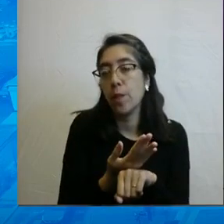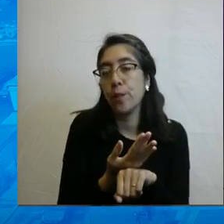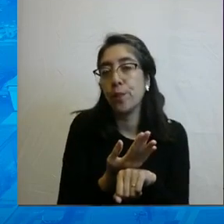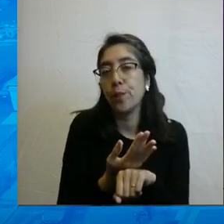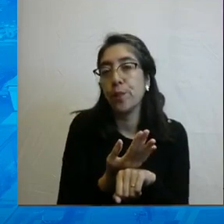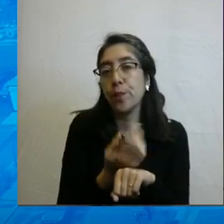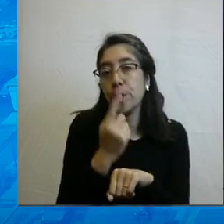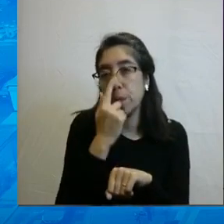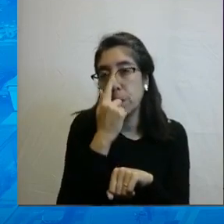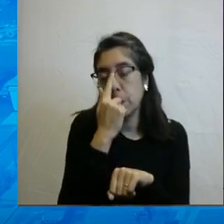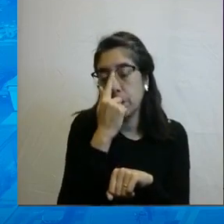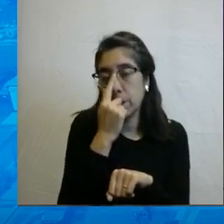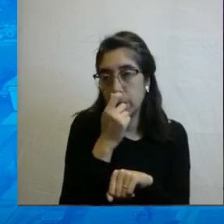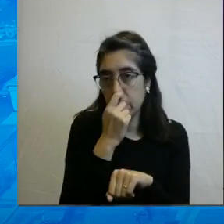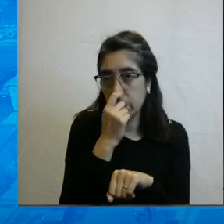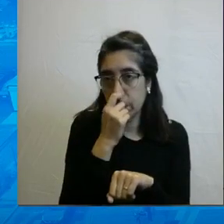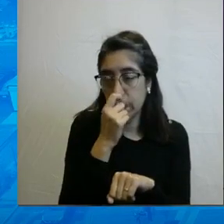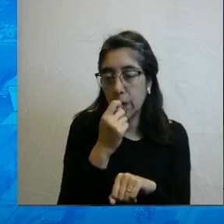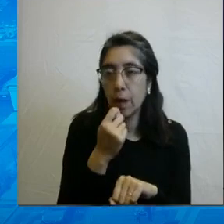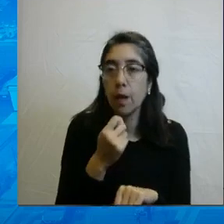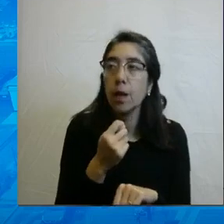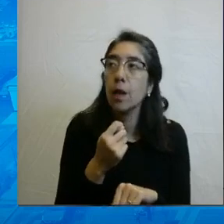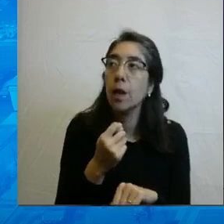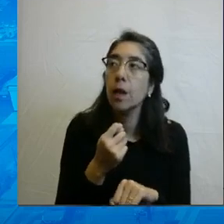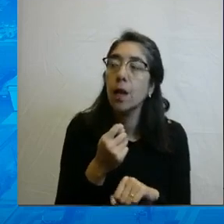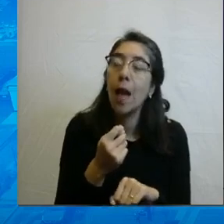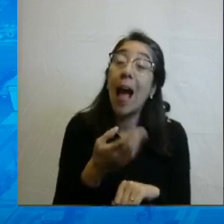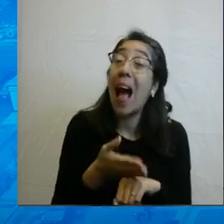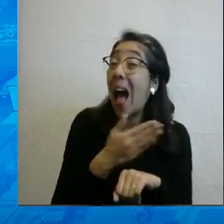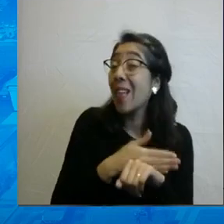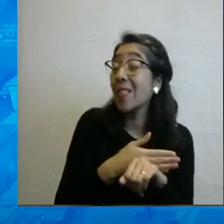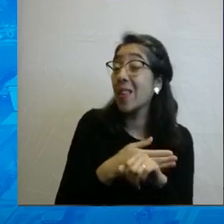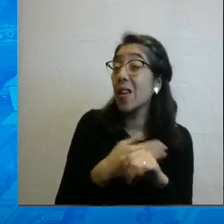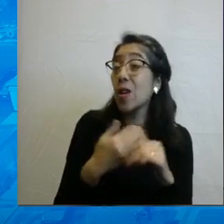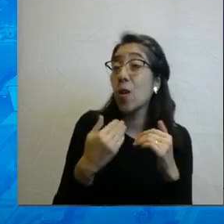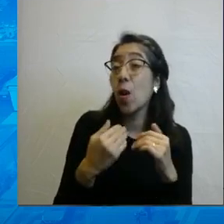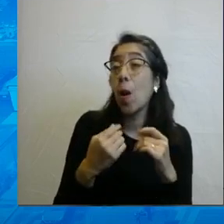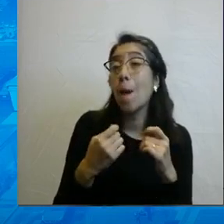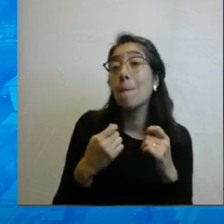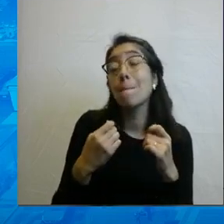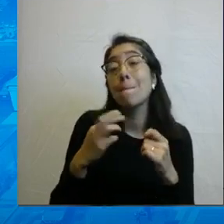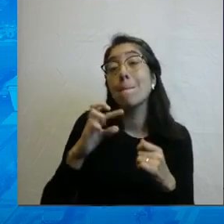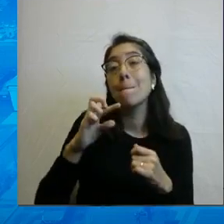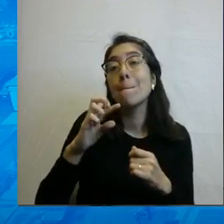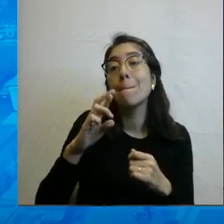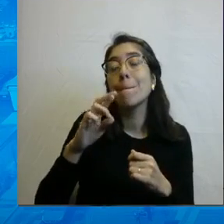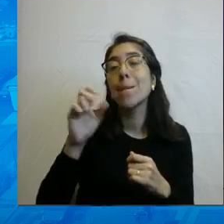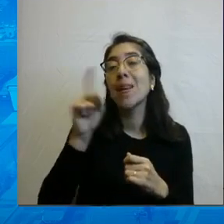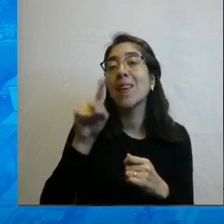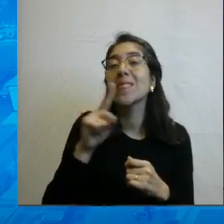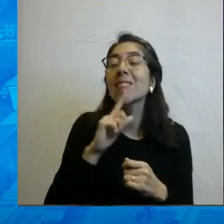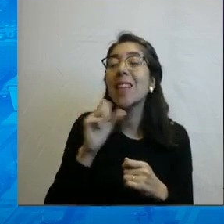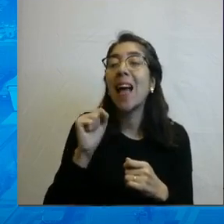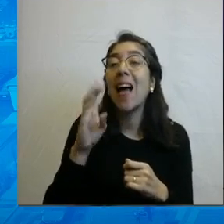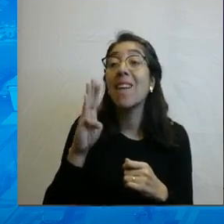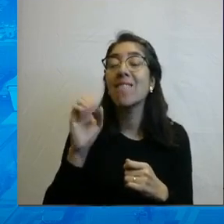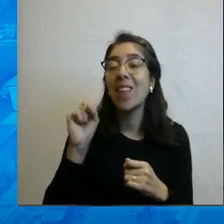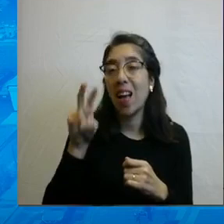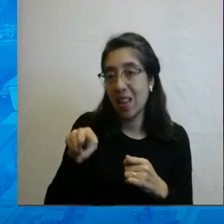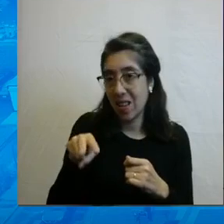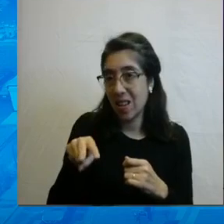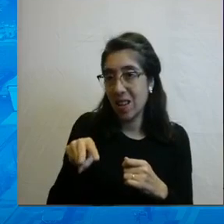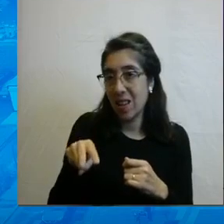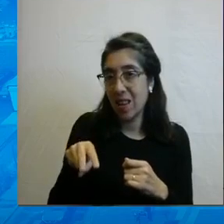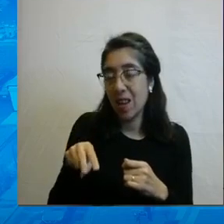comentó, el joven de deporte, que él nos prestaba las mesas, se lo agradecemos, pero no es lo que necesitamos que estén ahí,